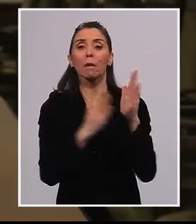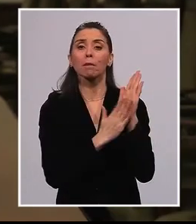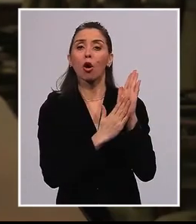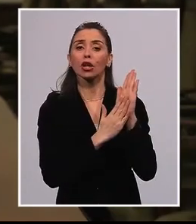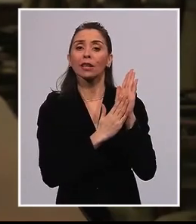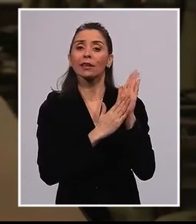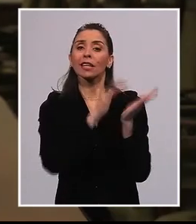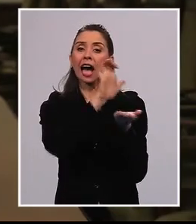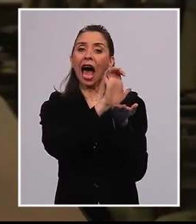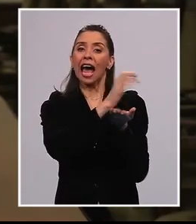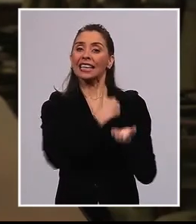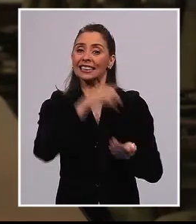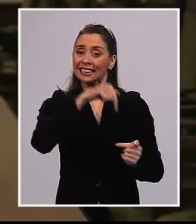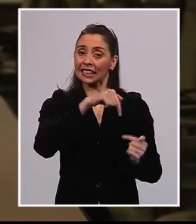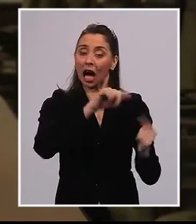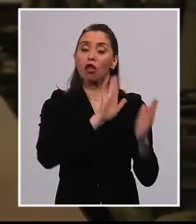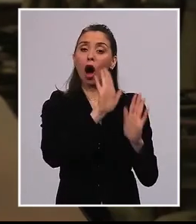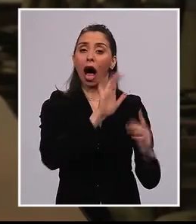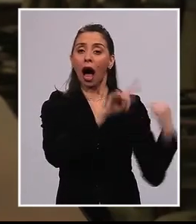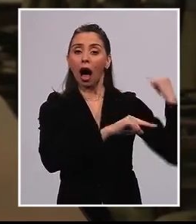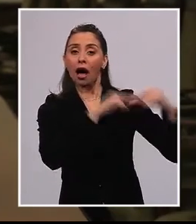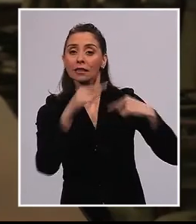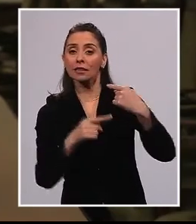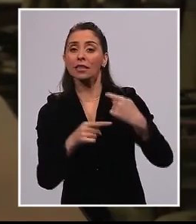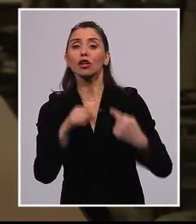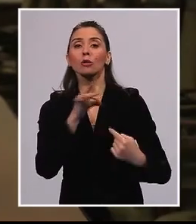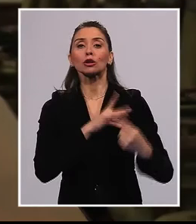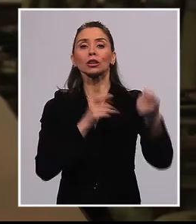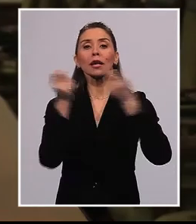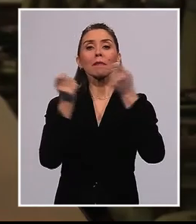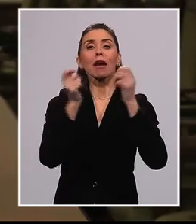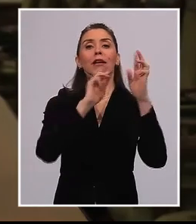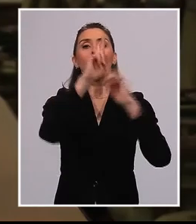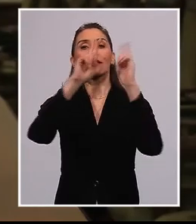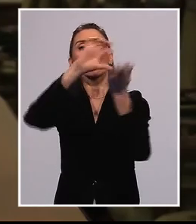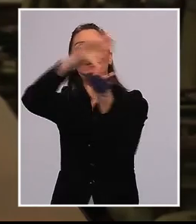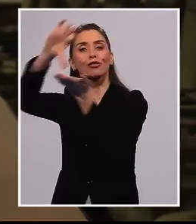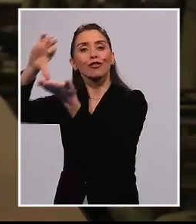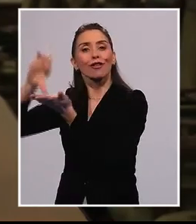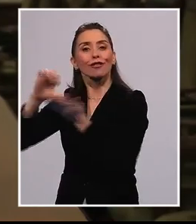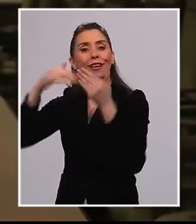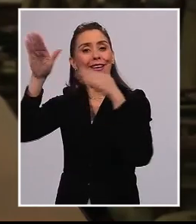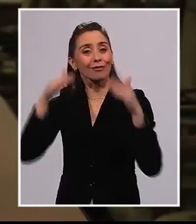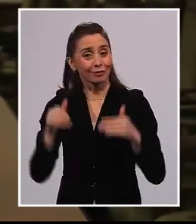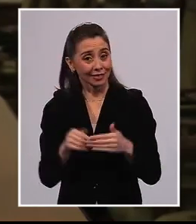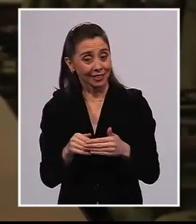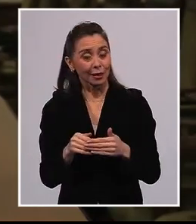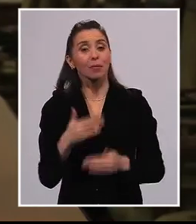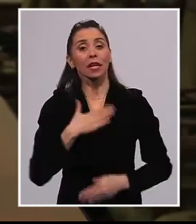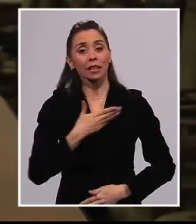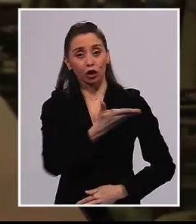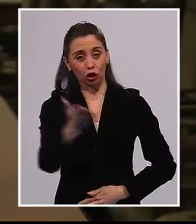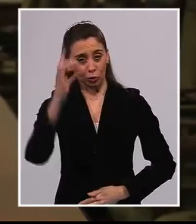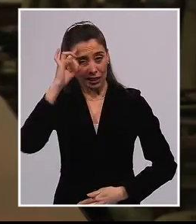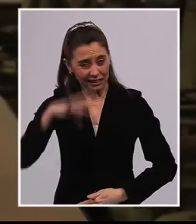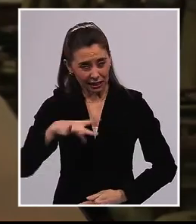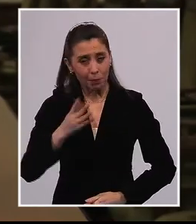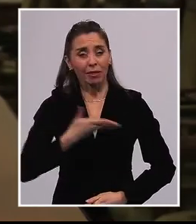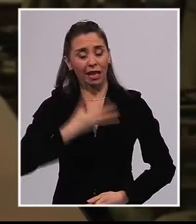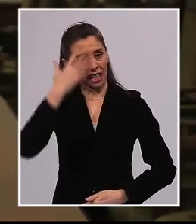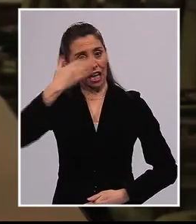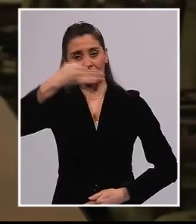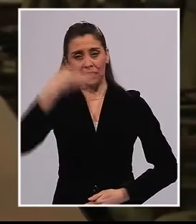tradicionalmente caracteriza la conducción de nuestras relaciones exteriores quiero que sepan y tengan la certeza